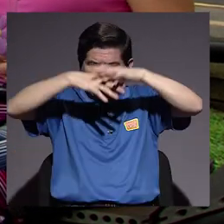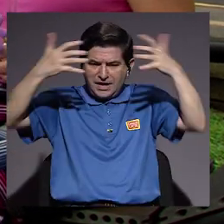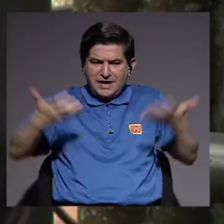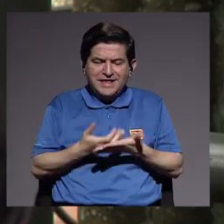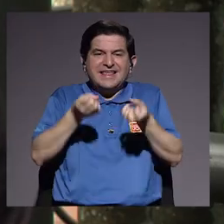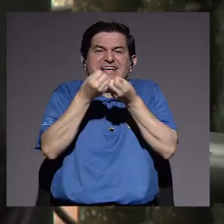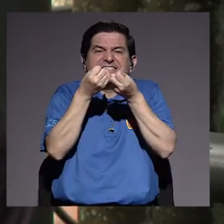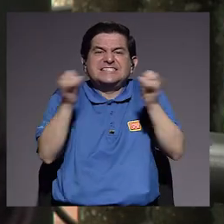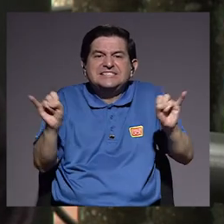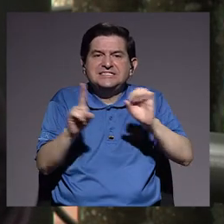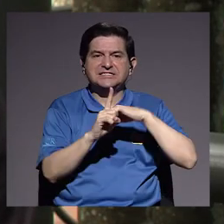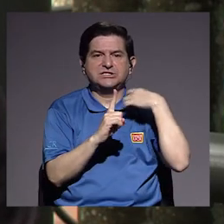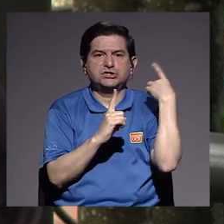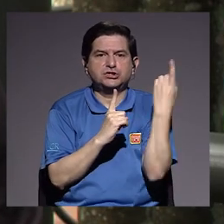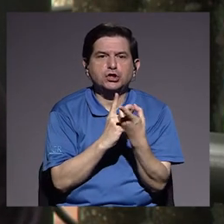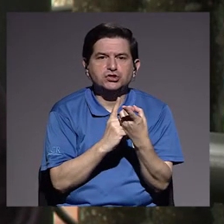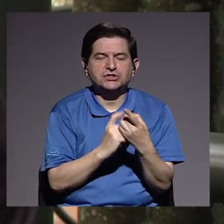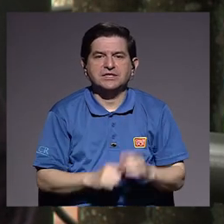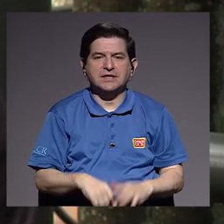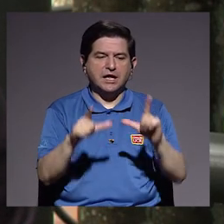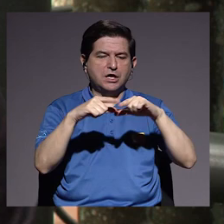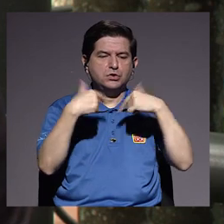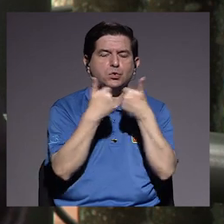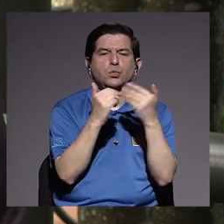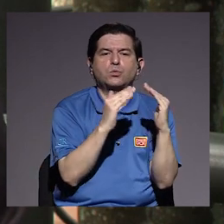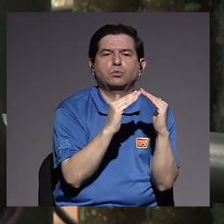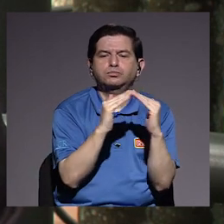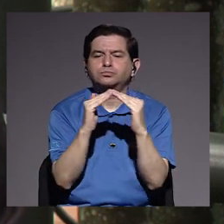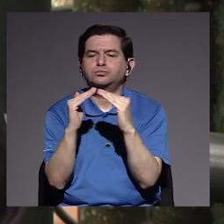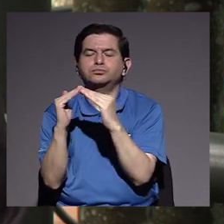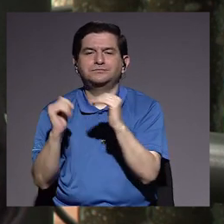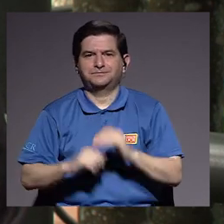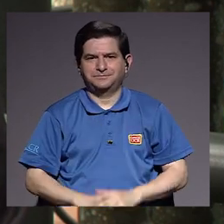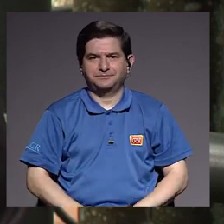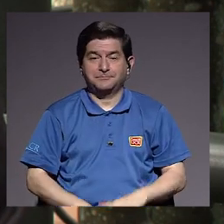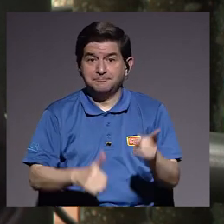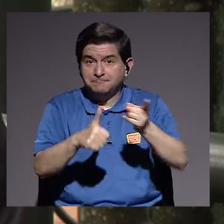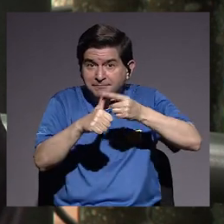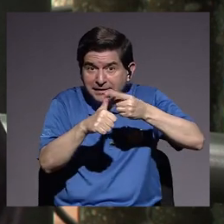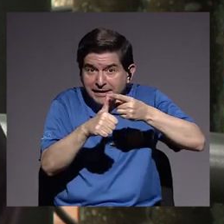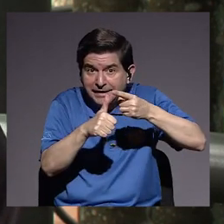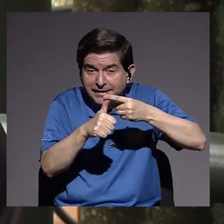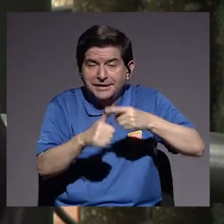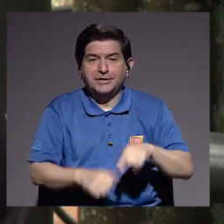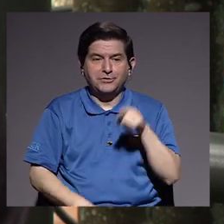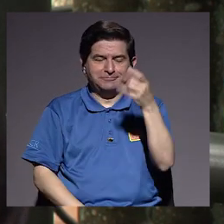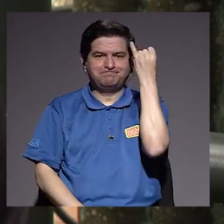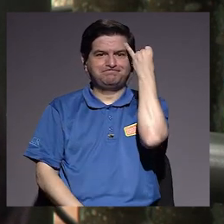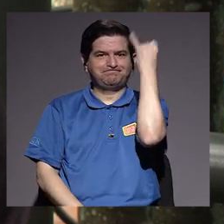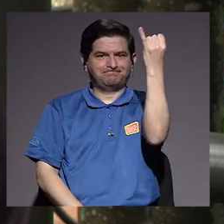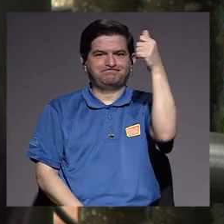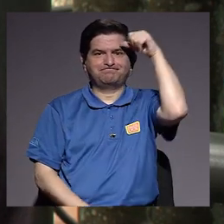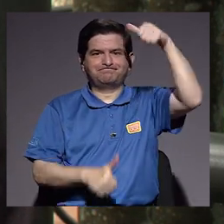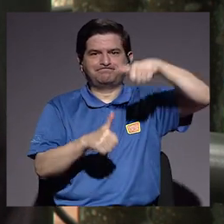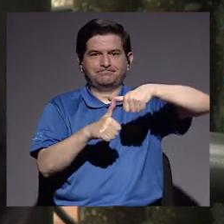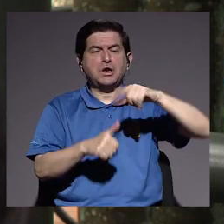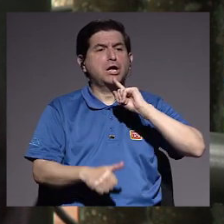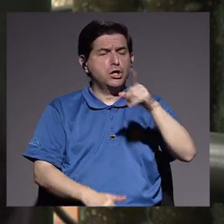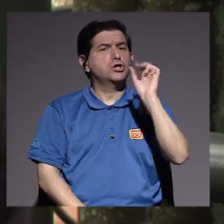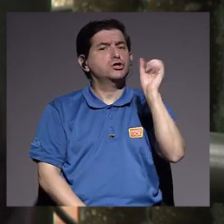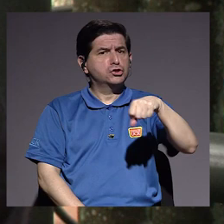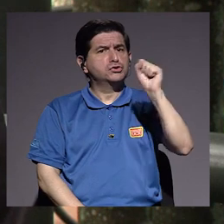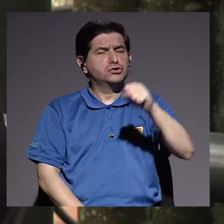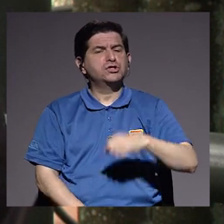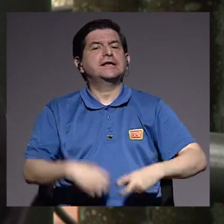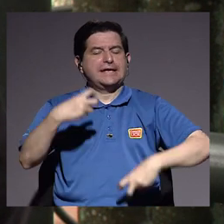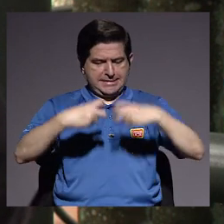básicamente, si no vivimos en un mundo social. Entonces, habría que primero partir de ese hecho, ¿verdad? Y sí podríamos decir que es una crisis,